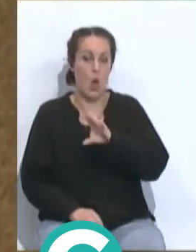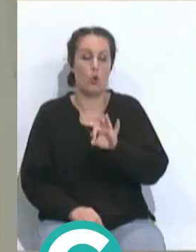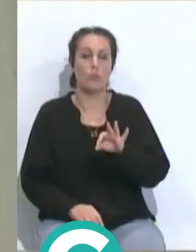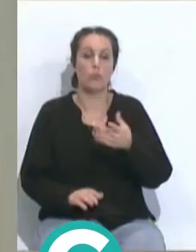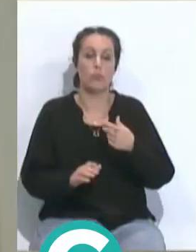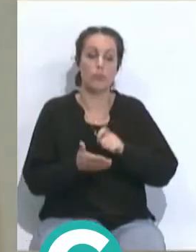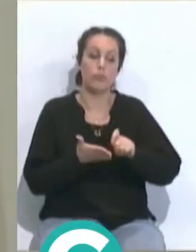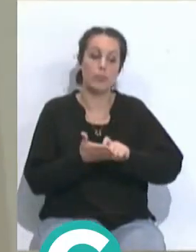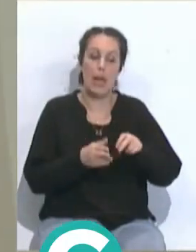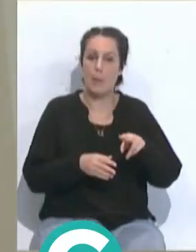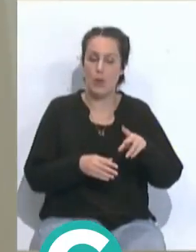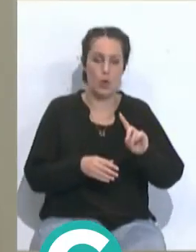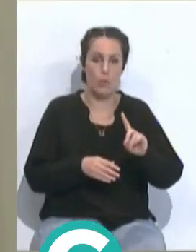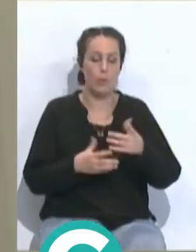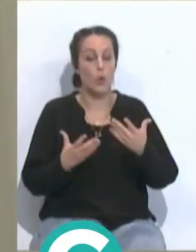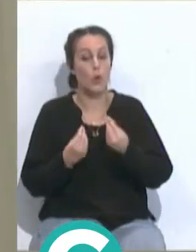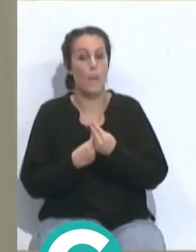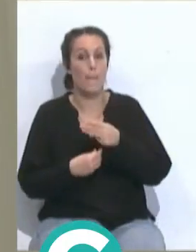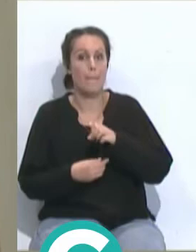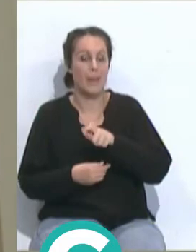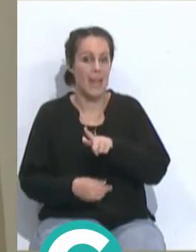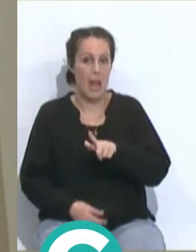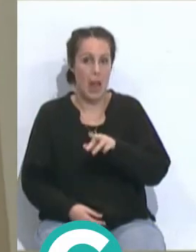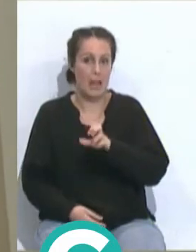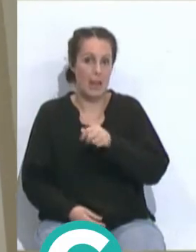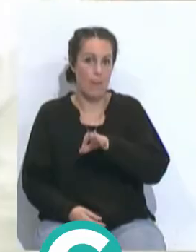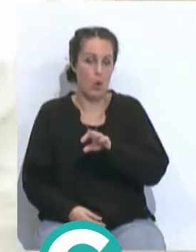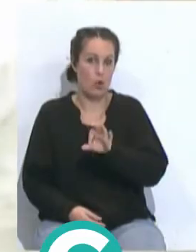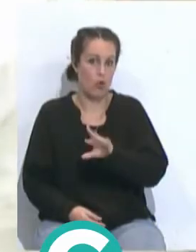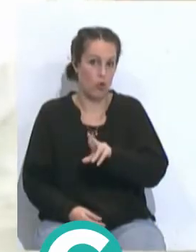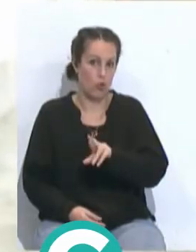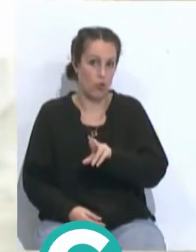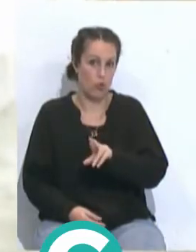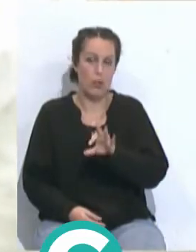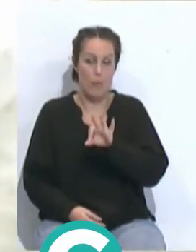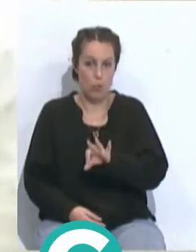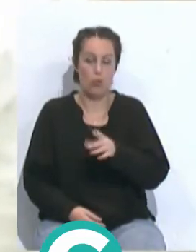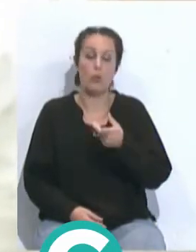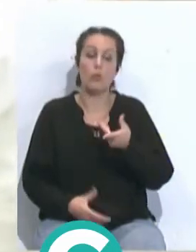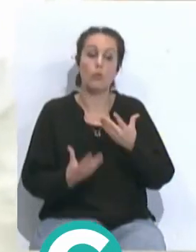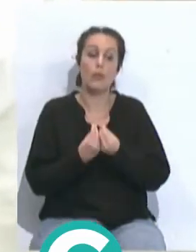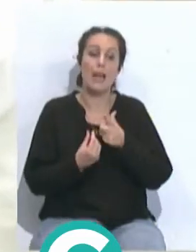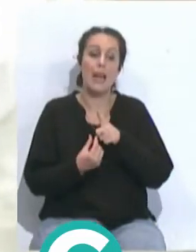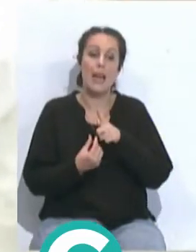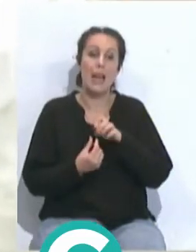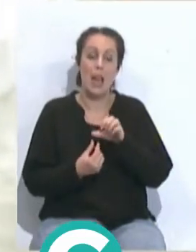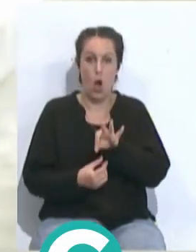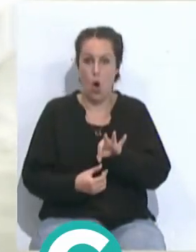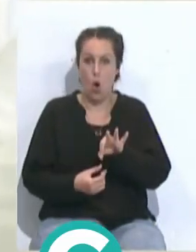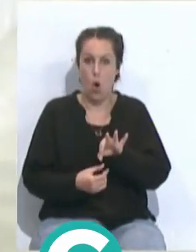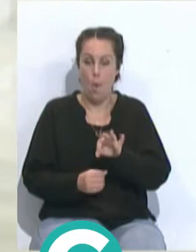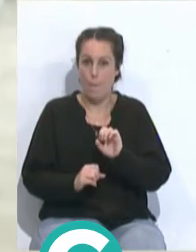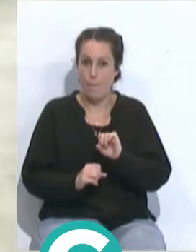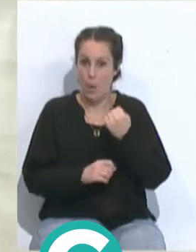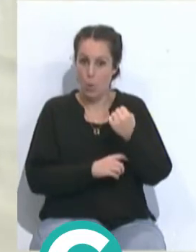lugar de con sus hermanos lo hará con Miguel Ramos, Miguel Nariz, como lo conocemos, y con Leo Power, nuestra